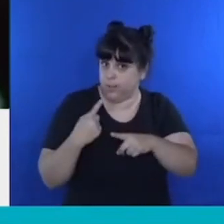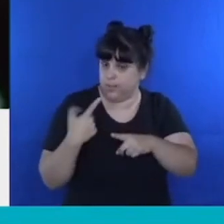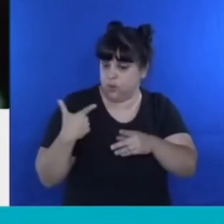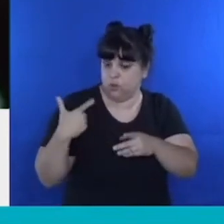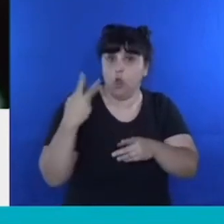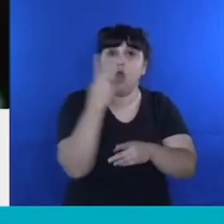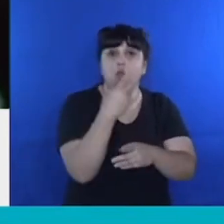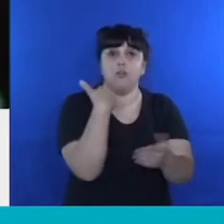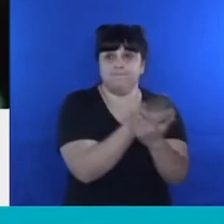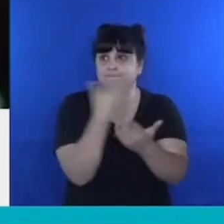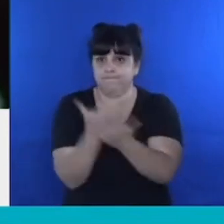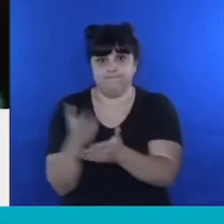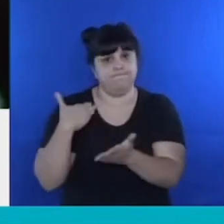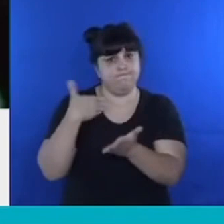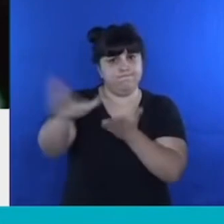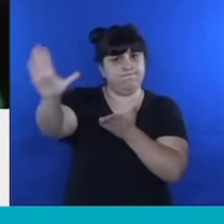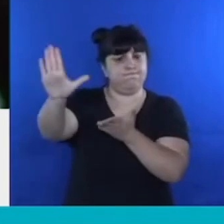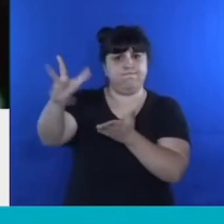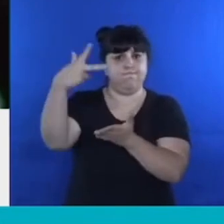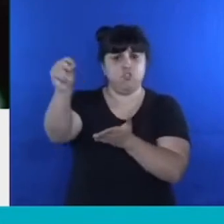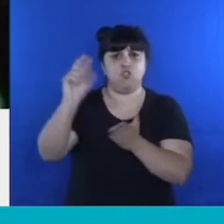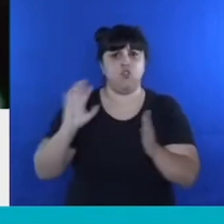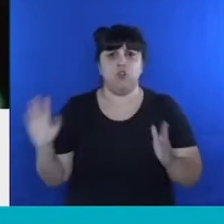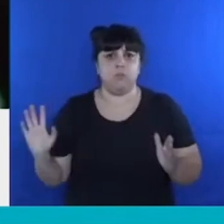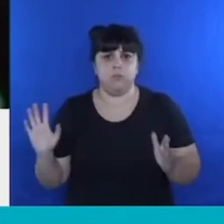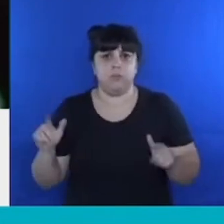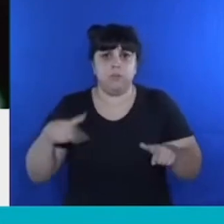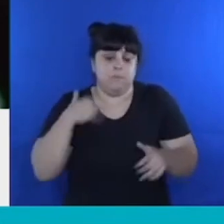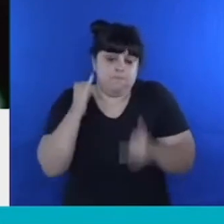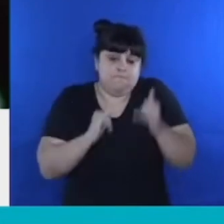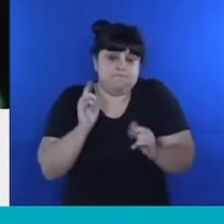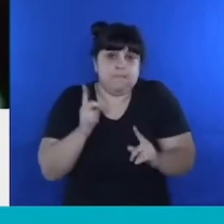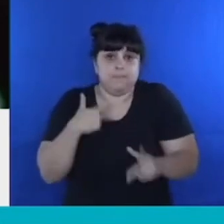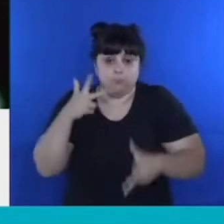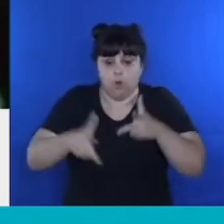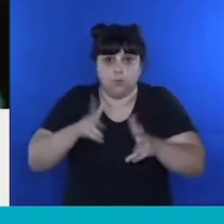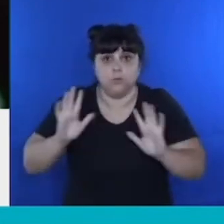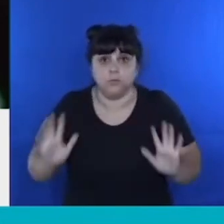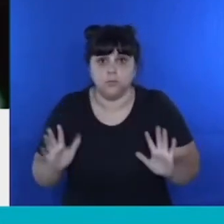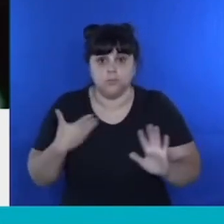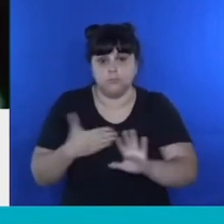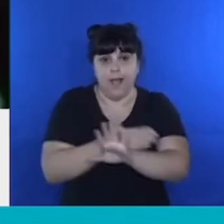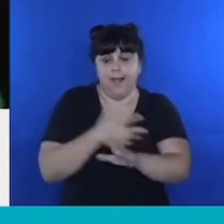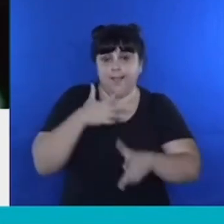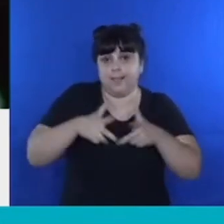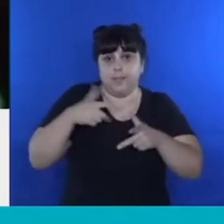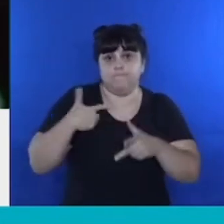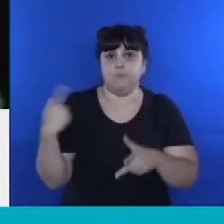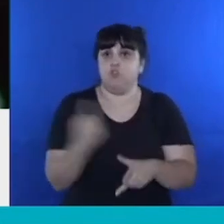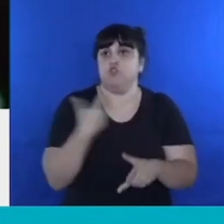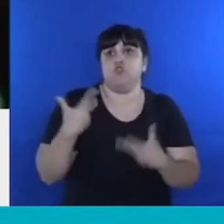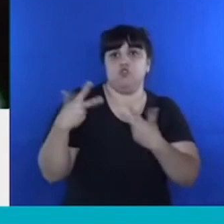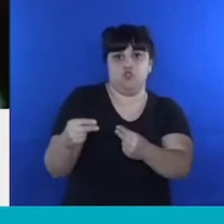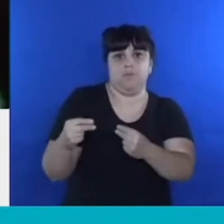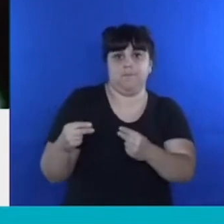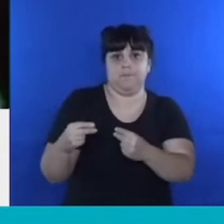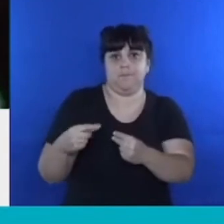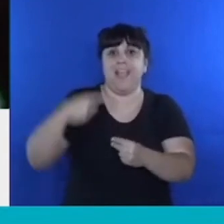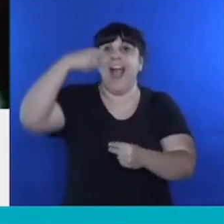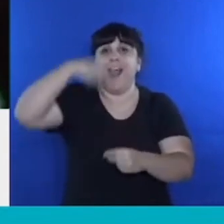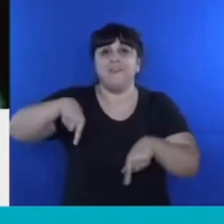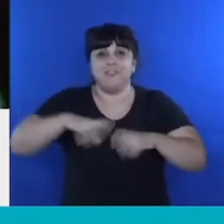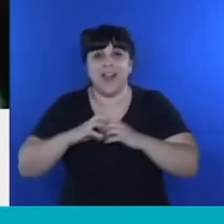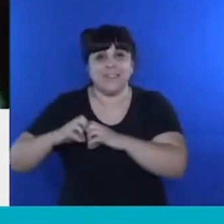rechazar estos dos proyectos de ley por estos argumentos que anticipé anteriormente, y vamos a pedir al final de la sesión